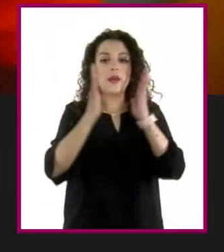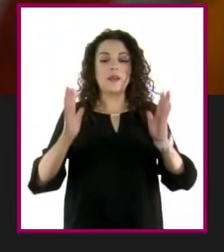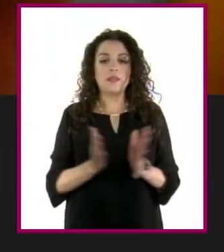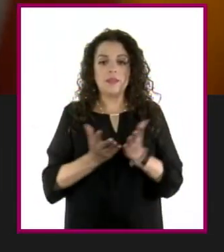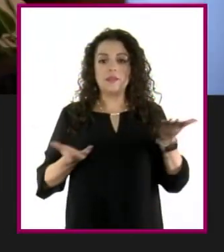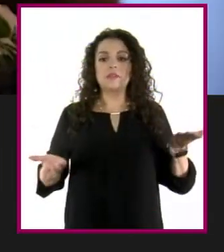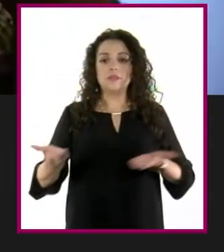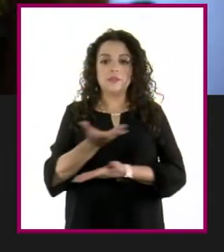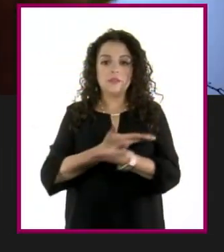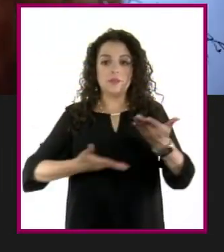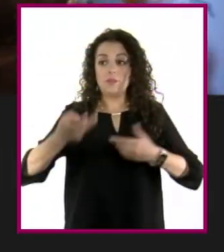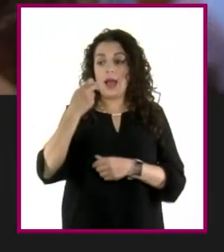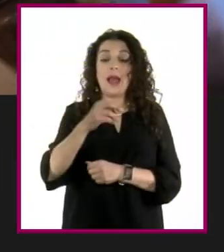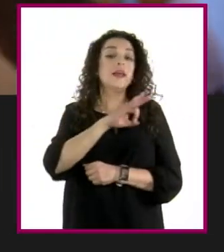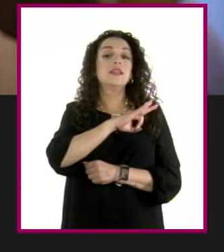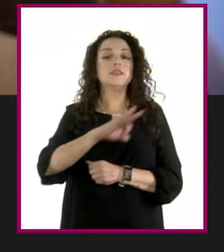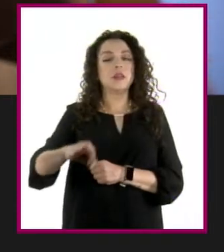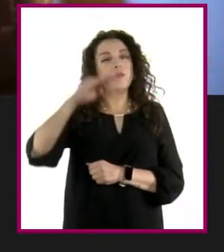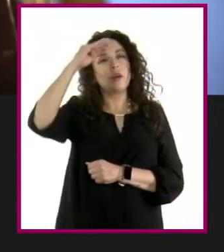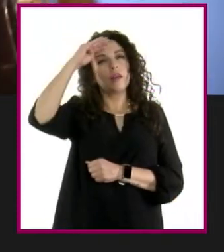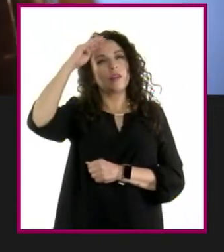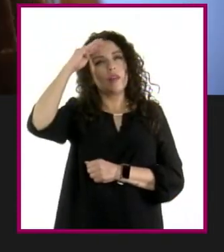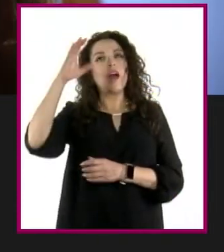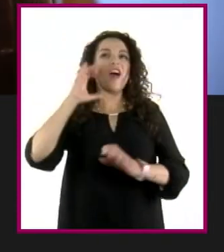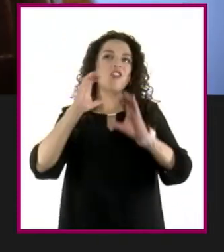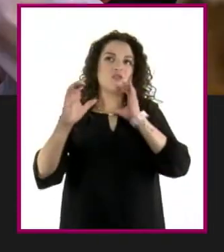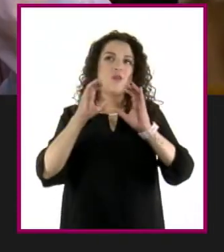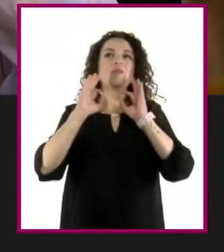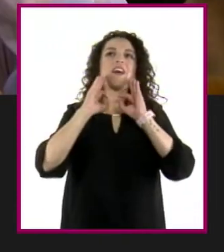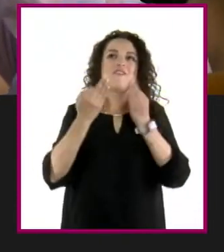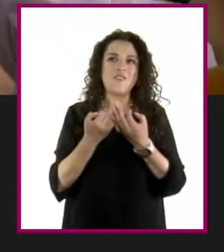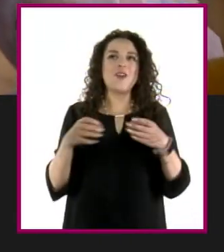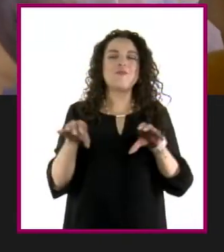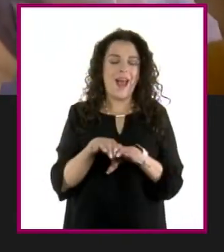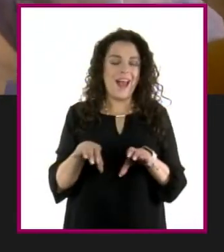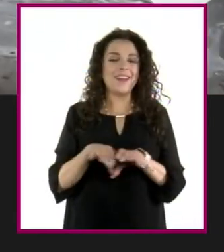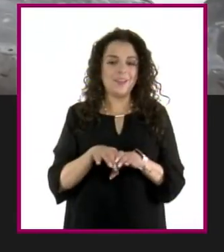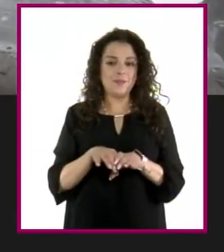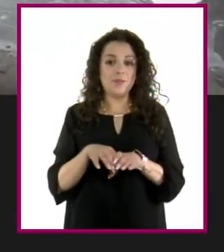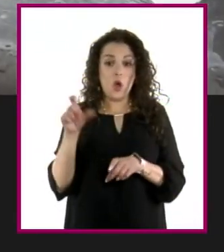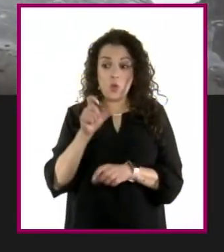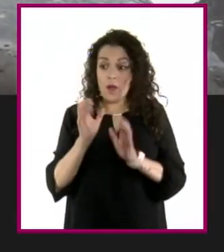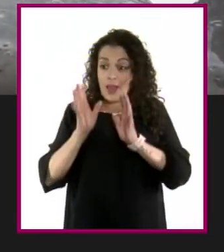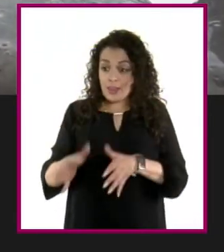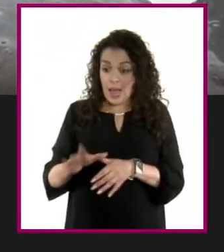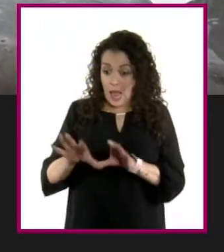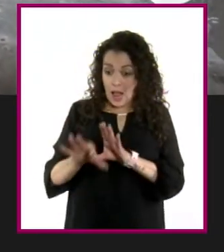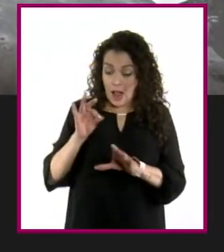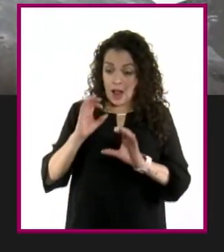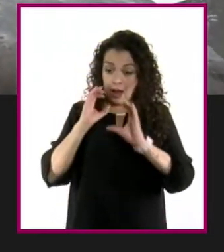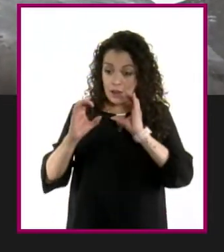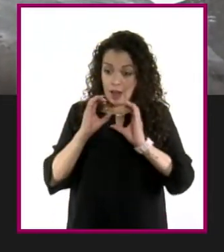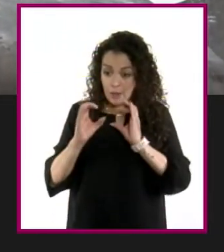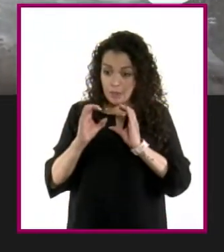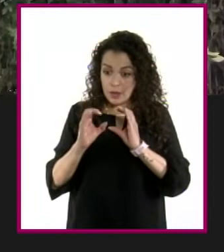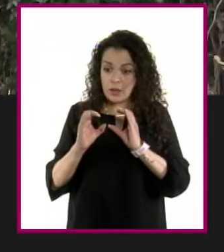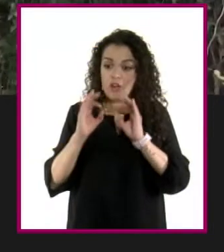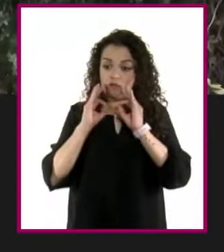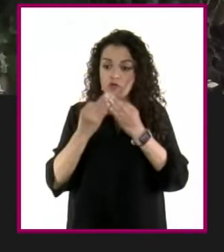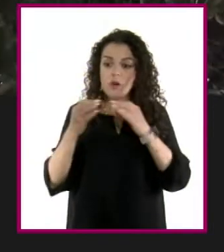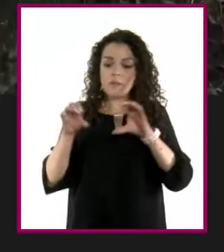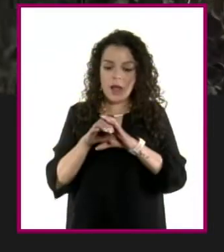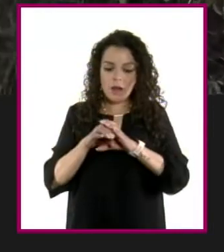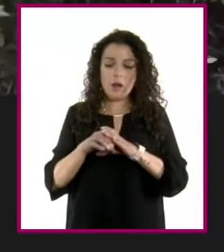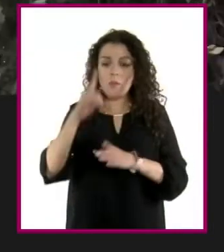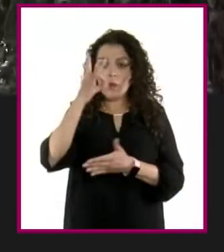sentido nos permite también pensar en la comunicación. Cuando nos comunicamos, no simplemente participamos en un intercambio